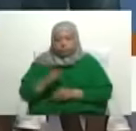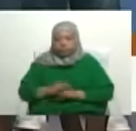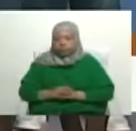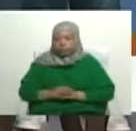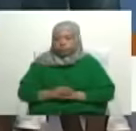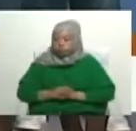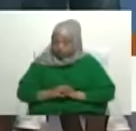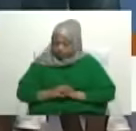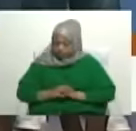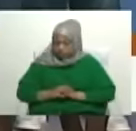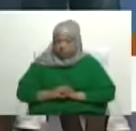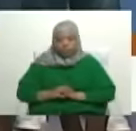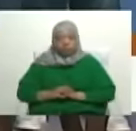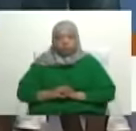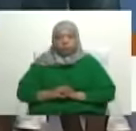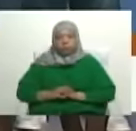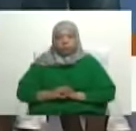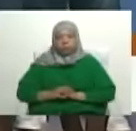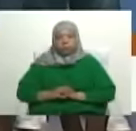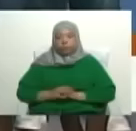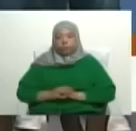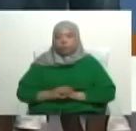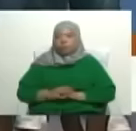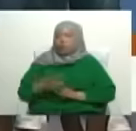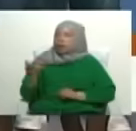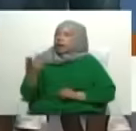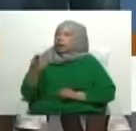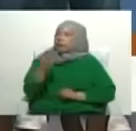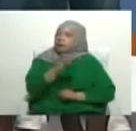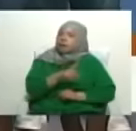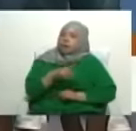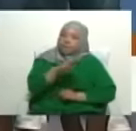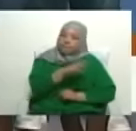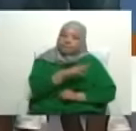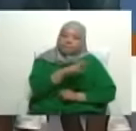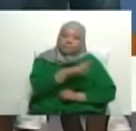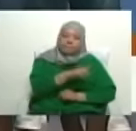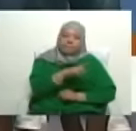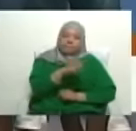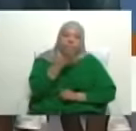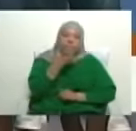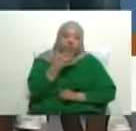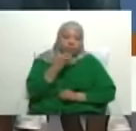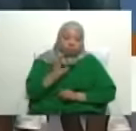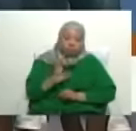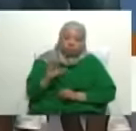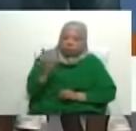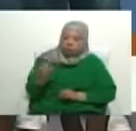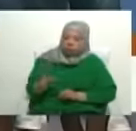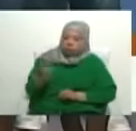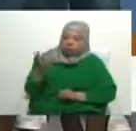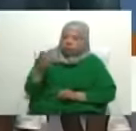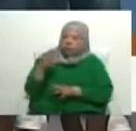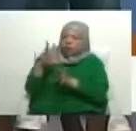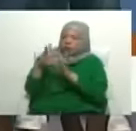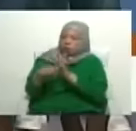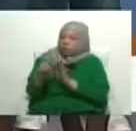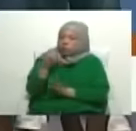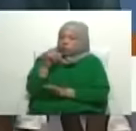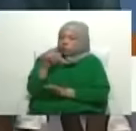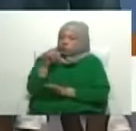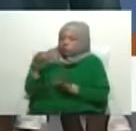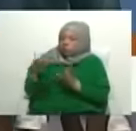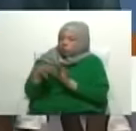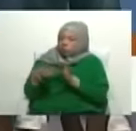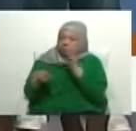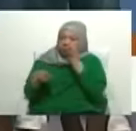si una agencia de inteligencia extranjera roba secretos militares de Venezuela, de su país, de Estados Unidos,